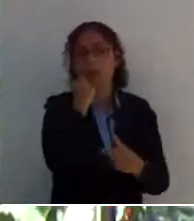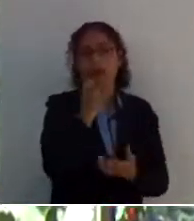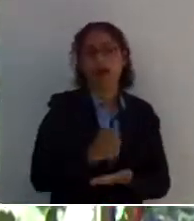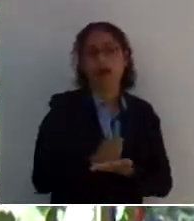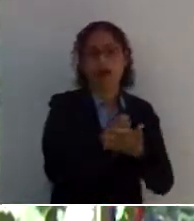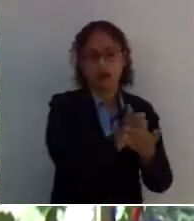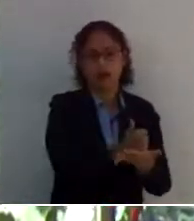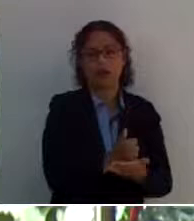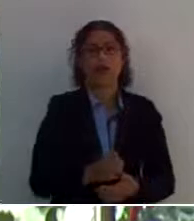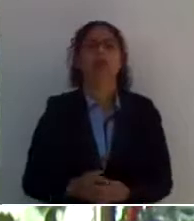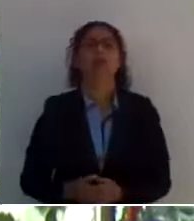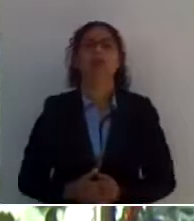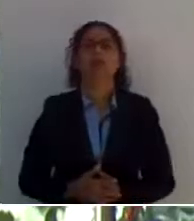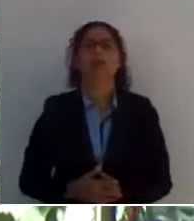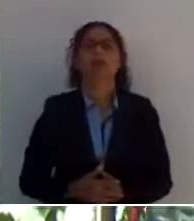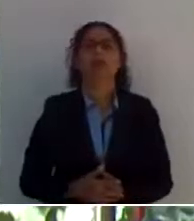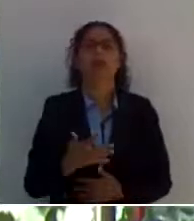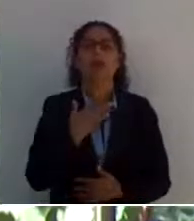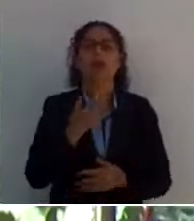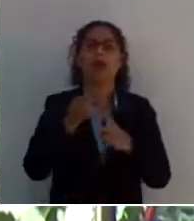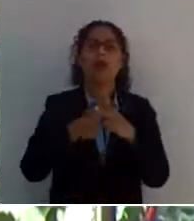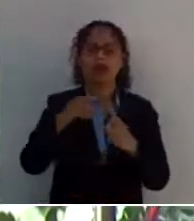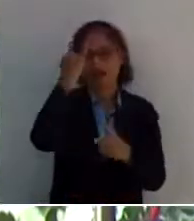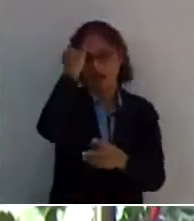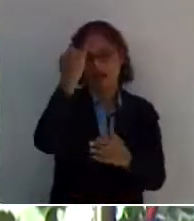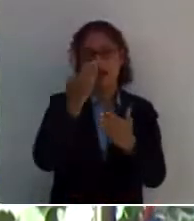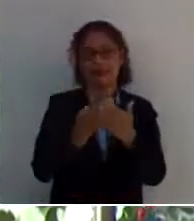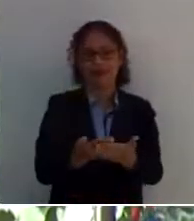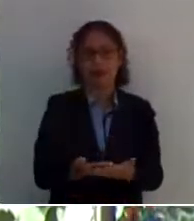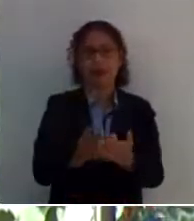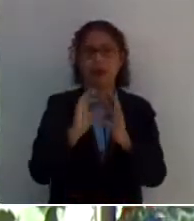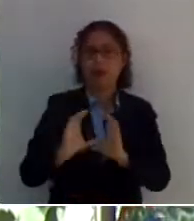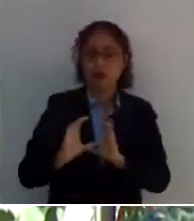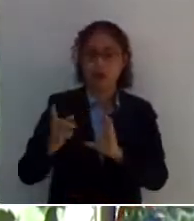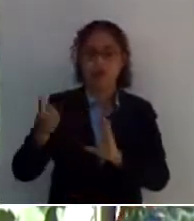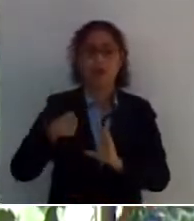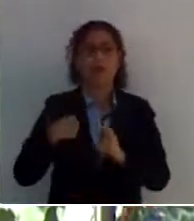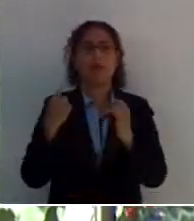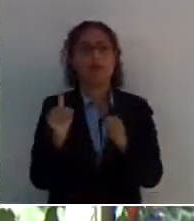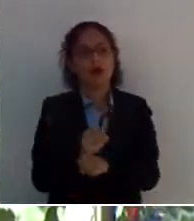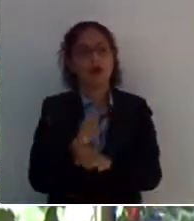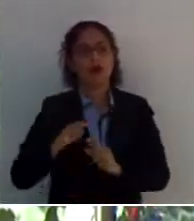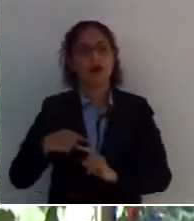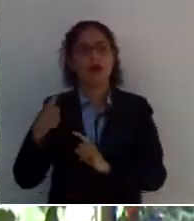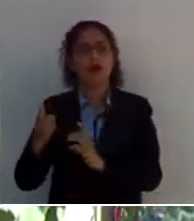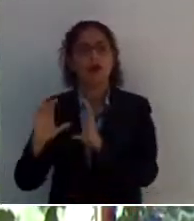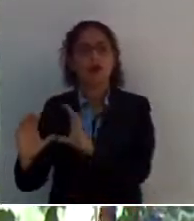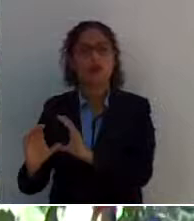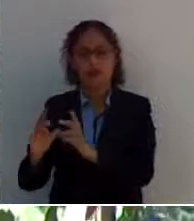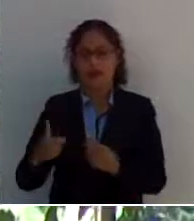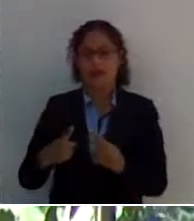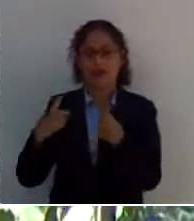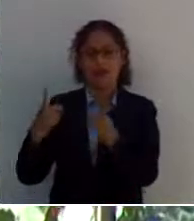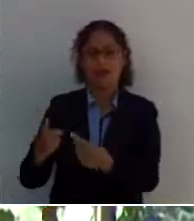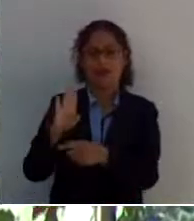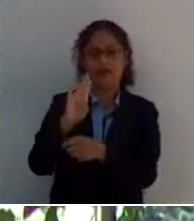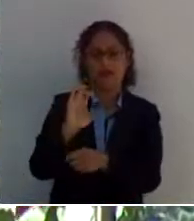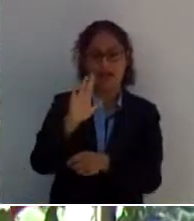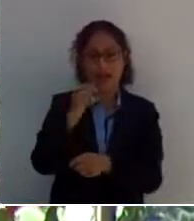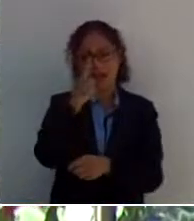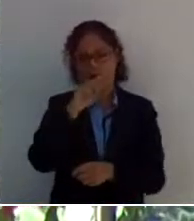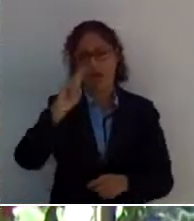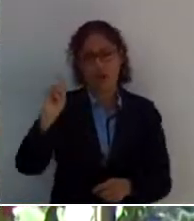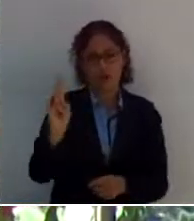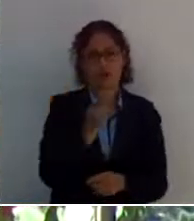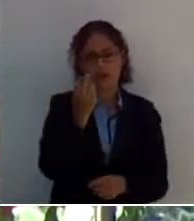Creyendo en ello, lanzamos la iniciativa Cuidemos a quien nos cuida, con el objetivo de brindar becas de bachillerato a sus hijos, que